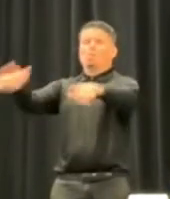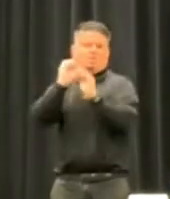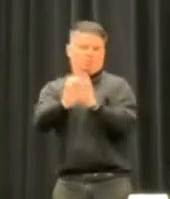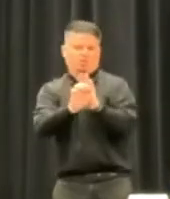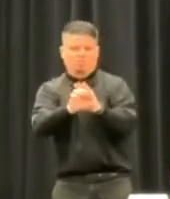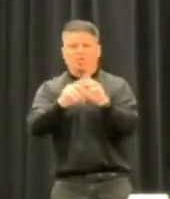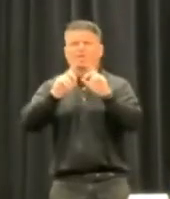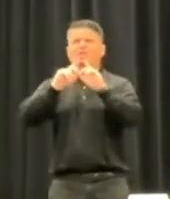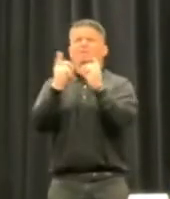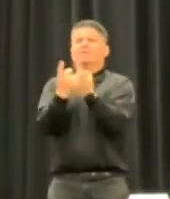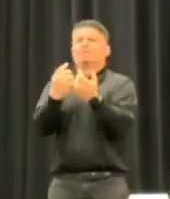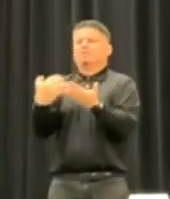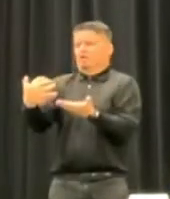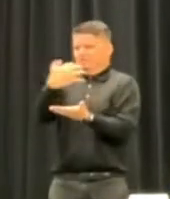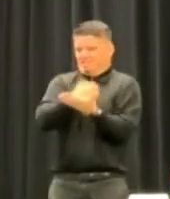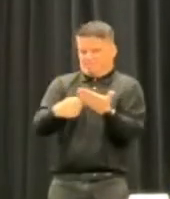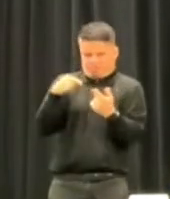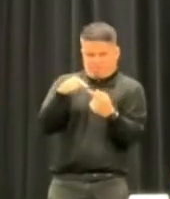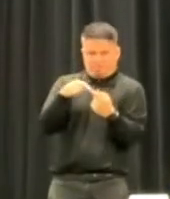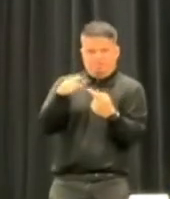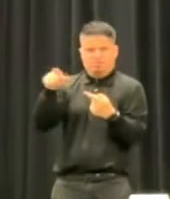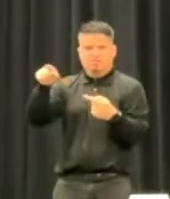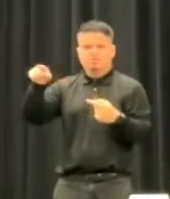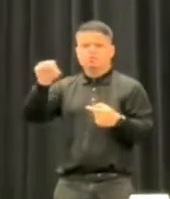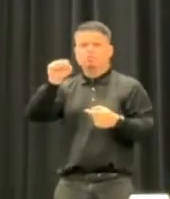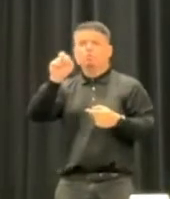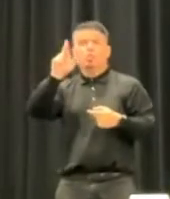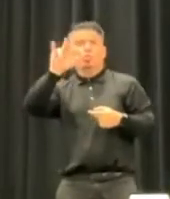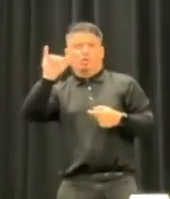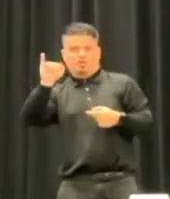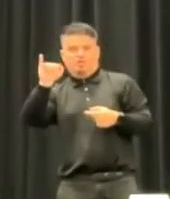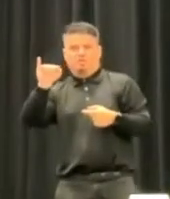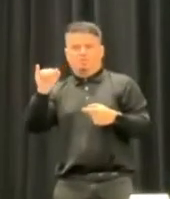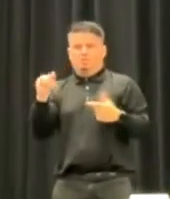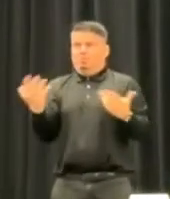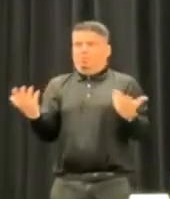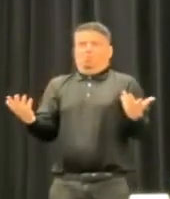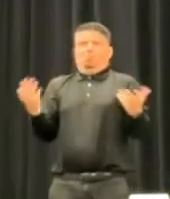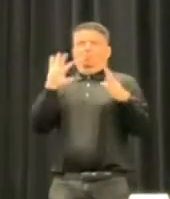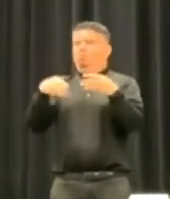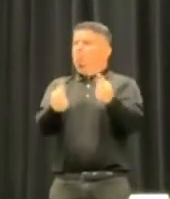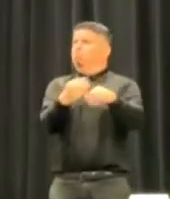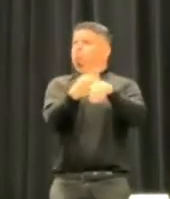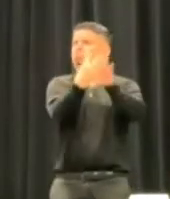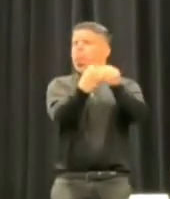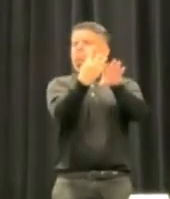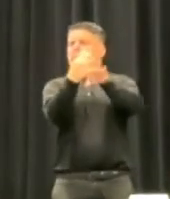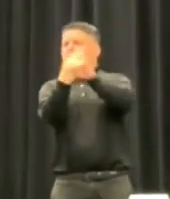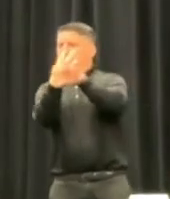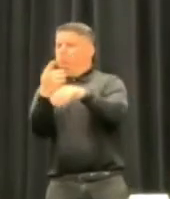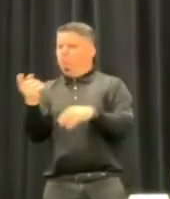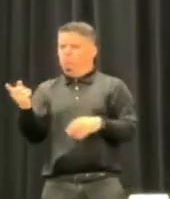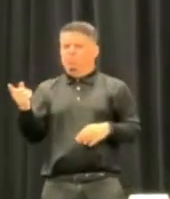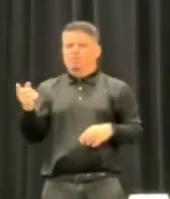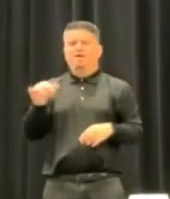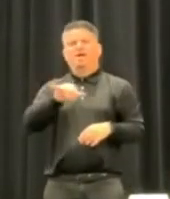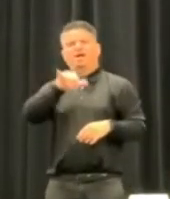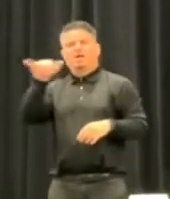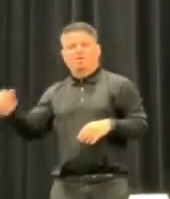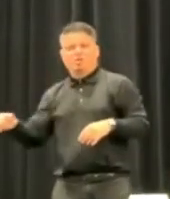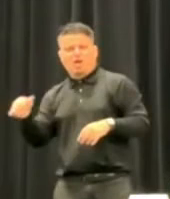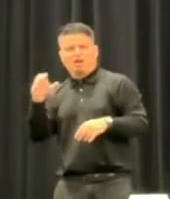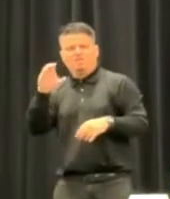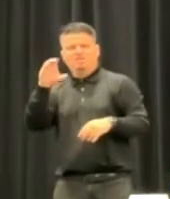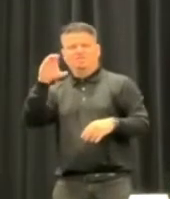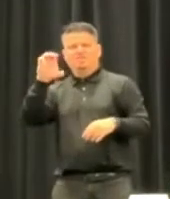mediante su sistema de xesco pero justo sé cuáles han quedado en desventaja por ejemplo no todas las áreas de hacienda están digitalizadas hay una gente